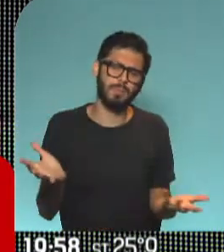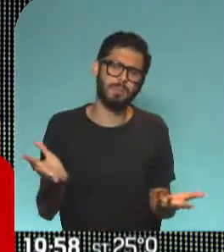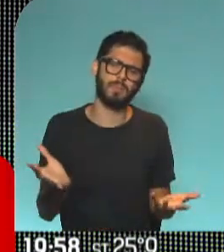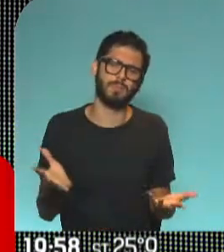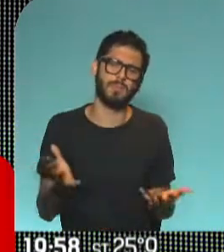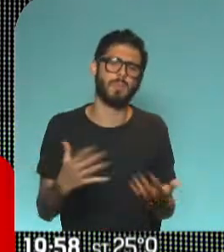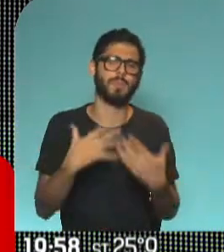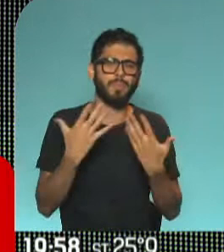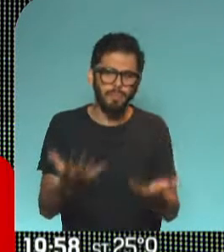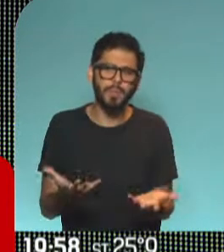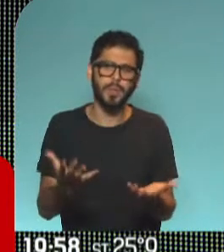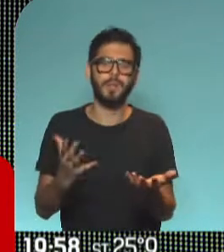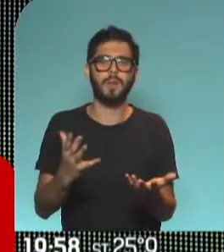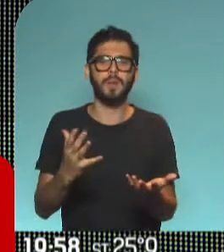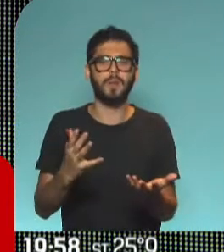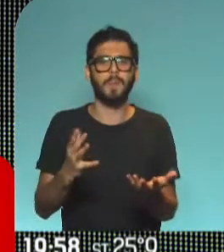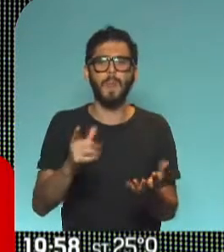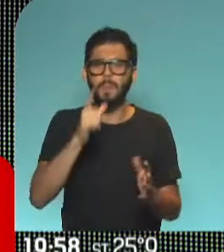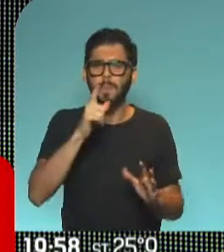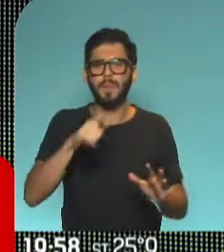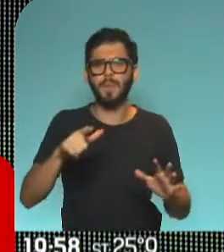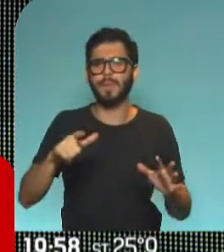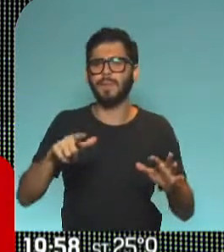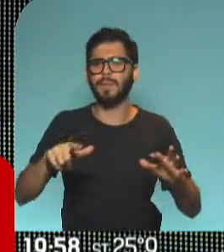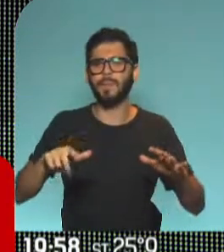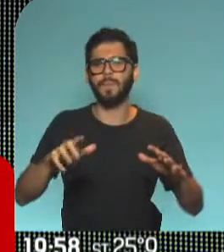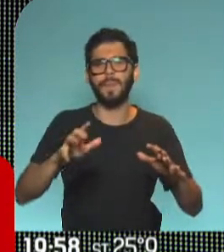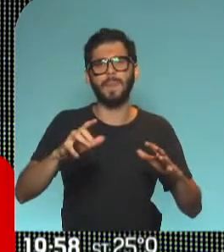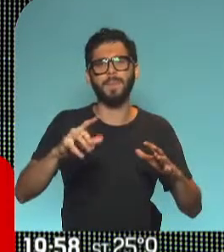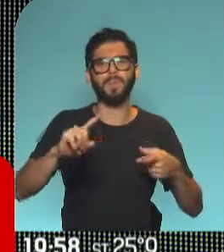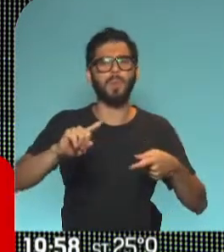abordar un poquito, calmar un poco esta cuestión de no meter